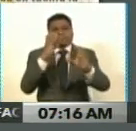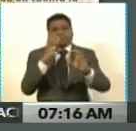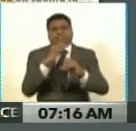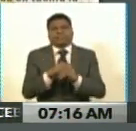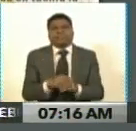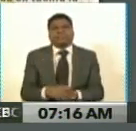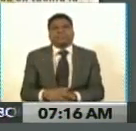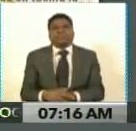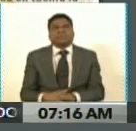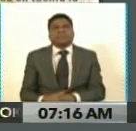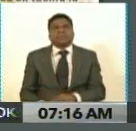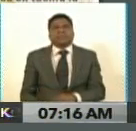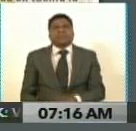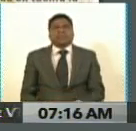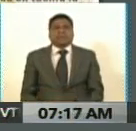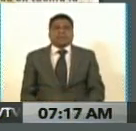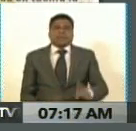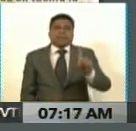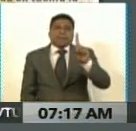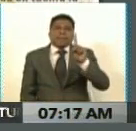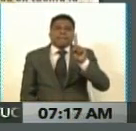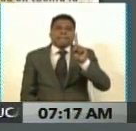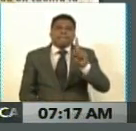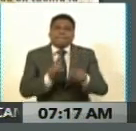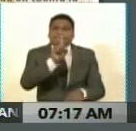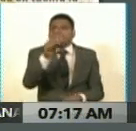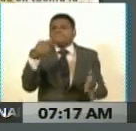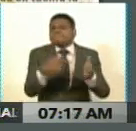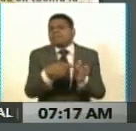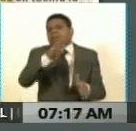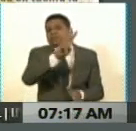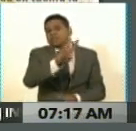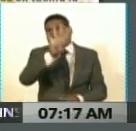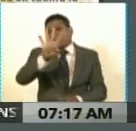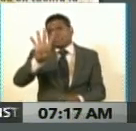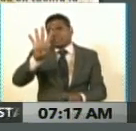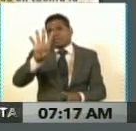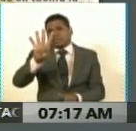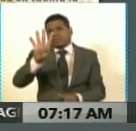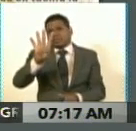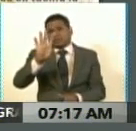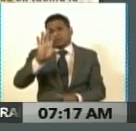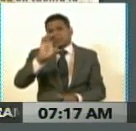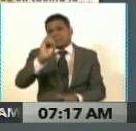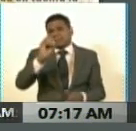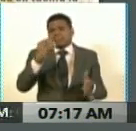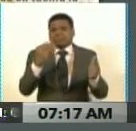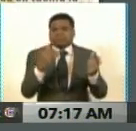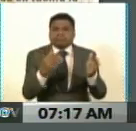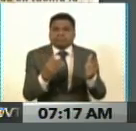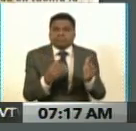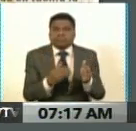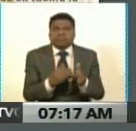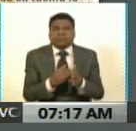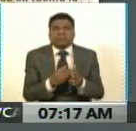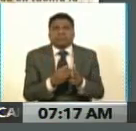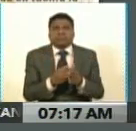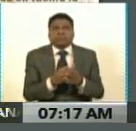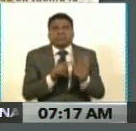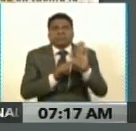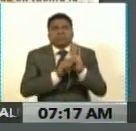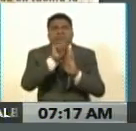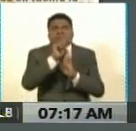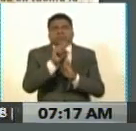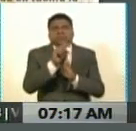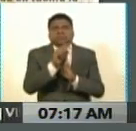cuesta 1240 bolívares el litro y en Venezuela cuesta 0,048 bolívares